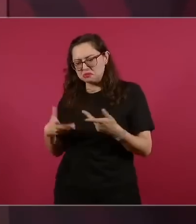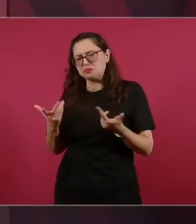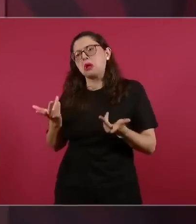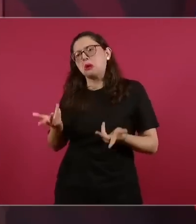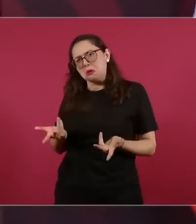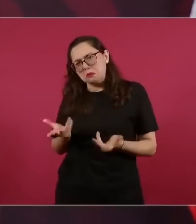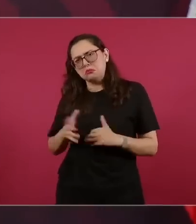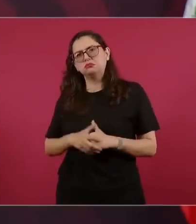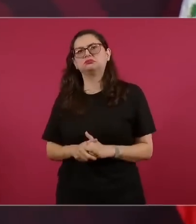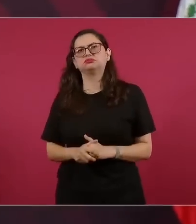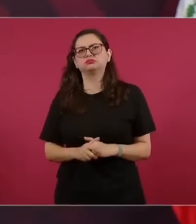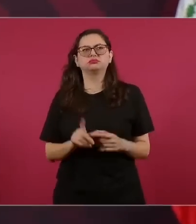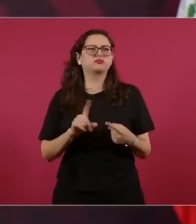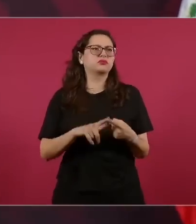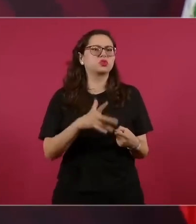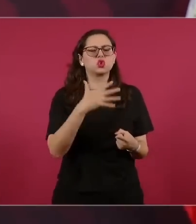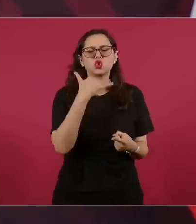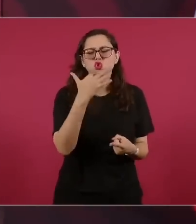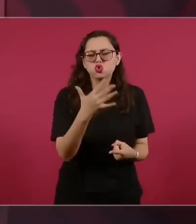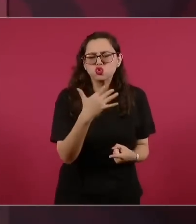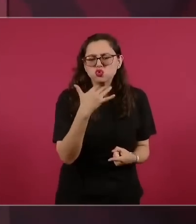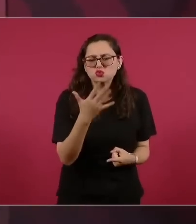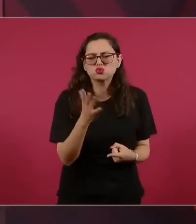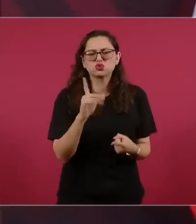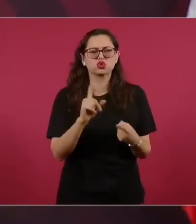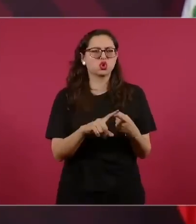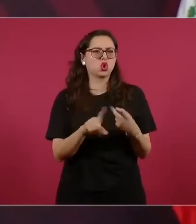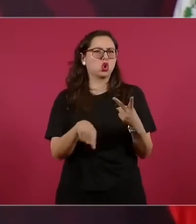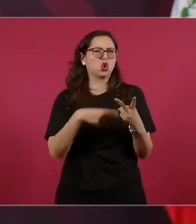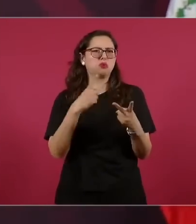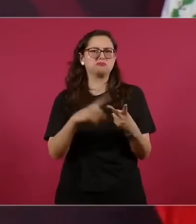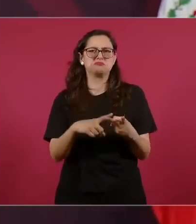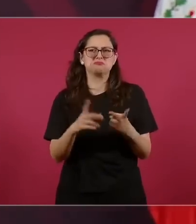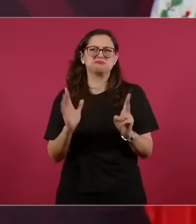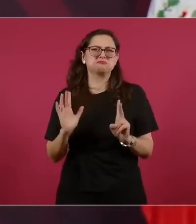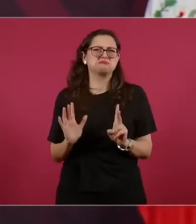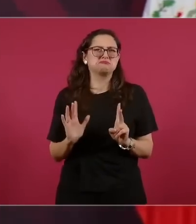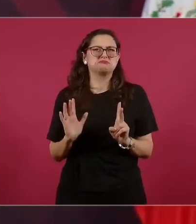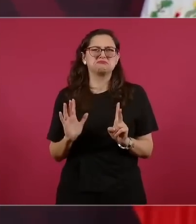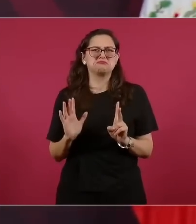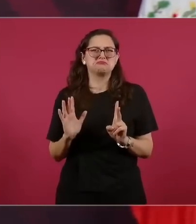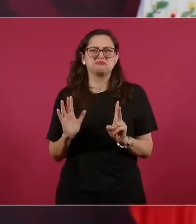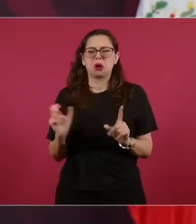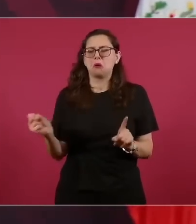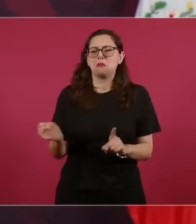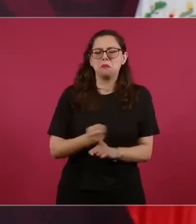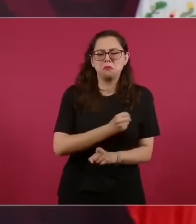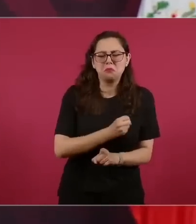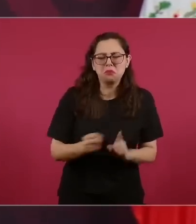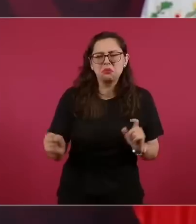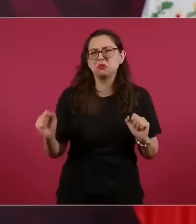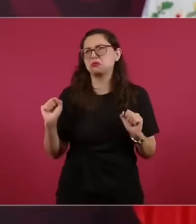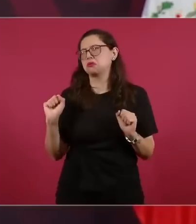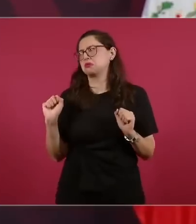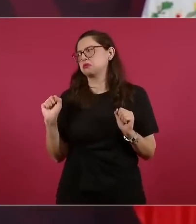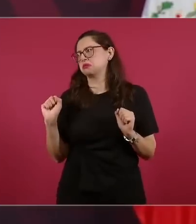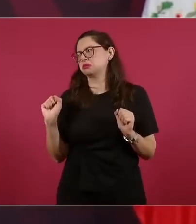bueno, hasta de una agresión a una persona,